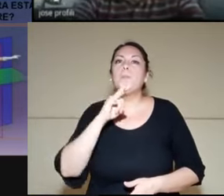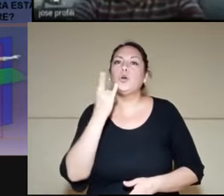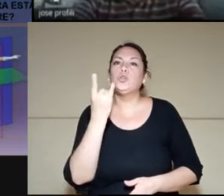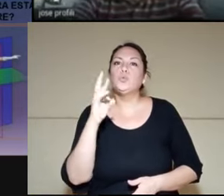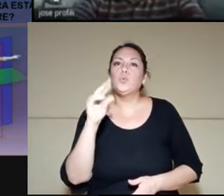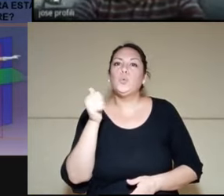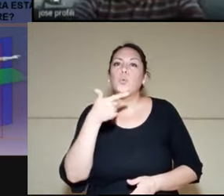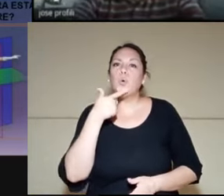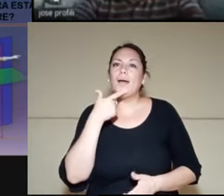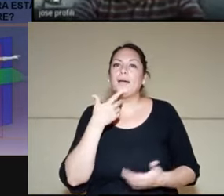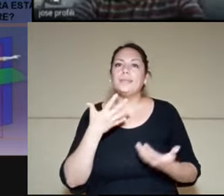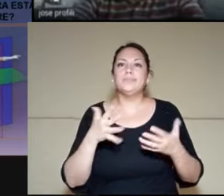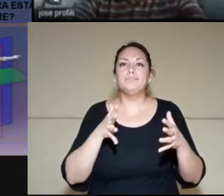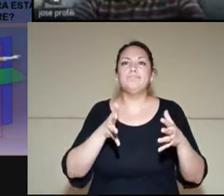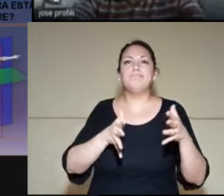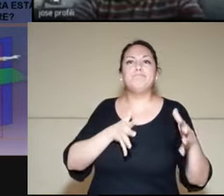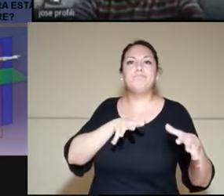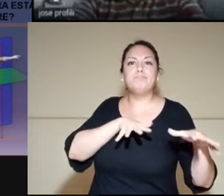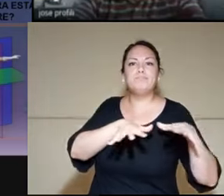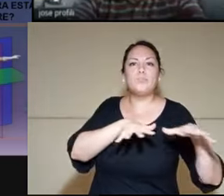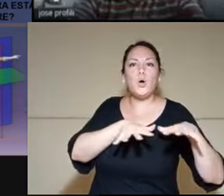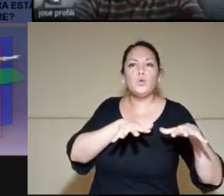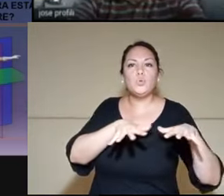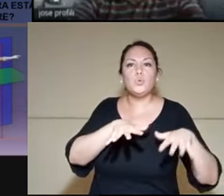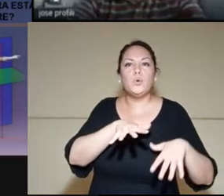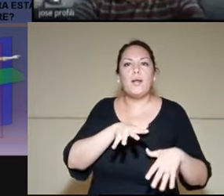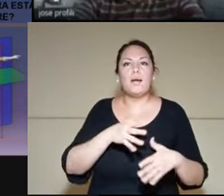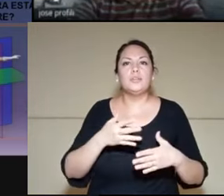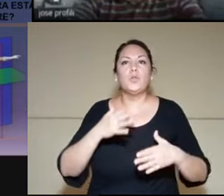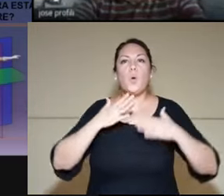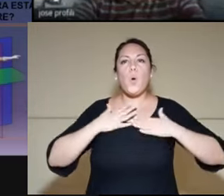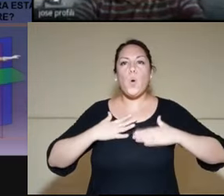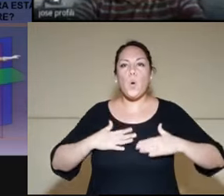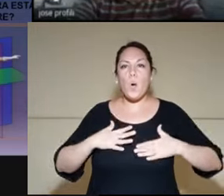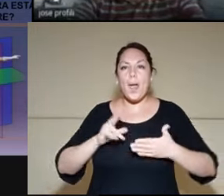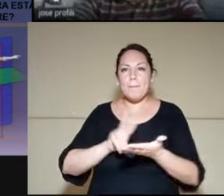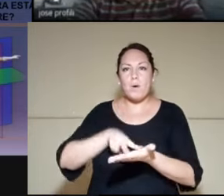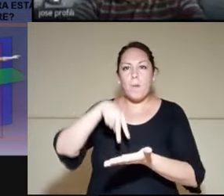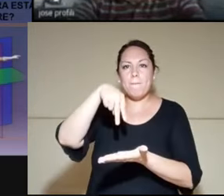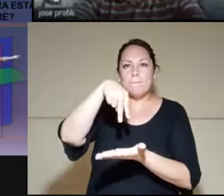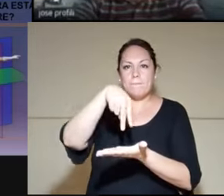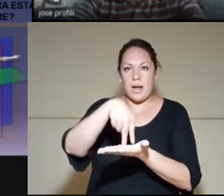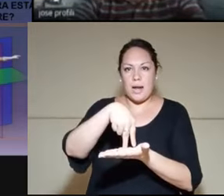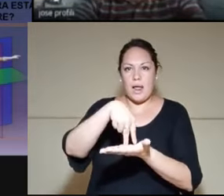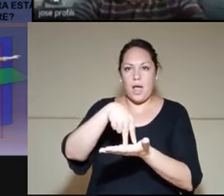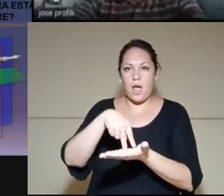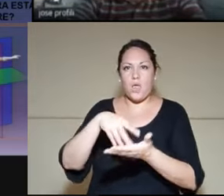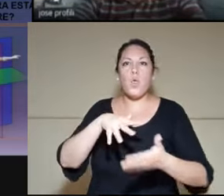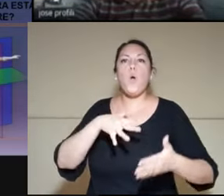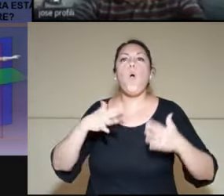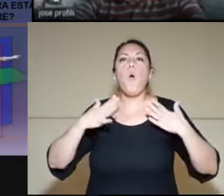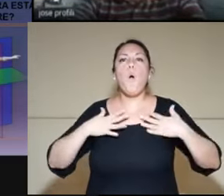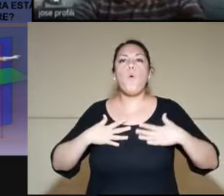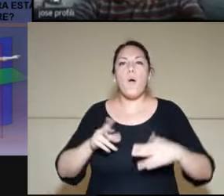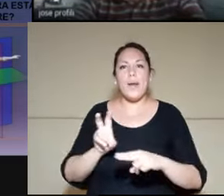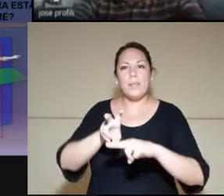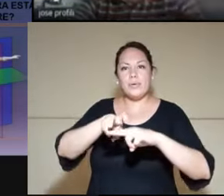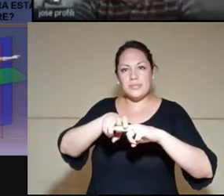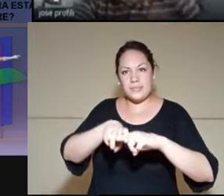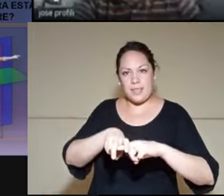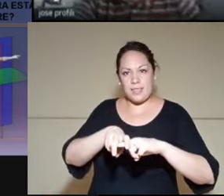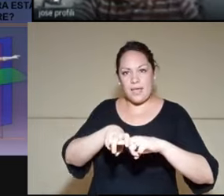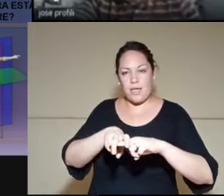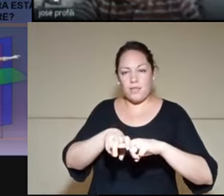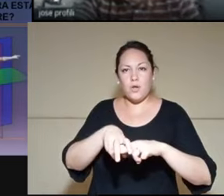cuerpo. ¿Sí? ¿Qué es la postura? La postura es la posición que toma el cuerpo en el espacio, en relación con los